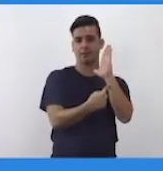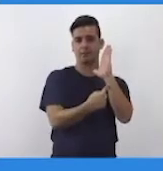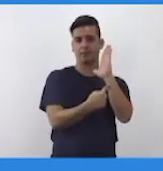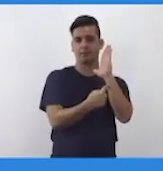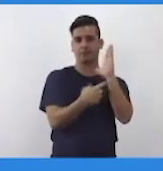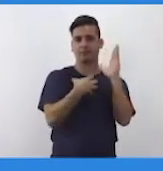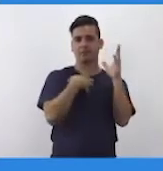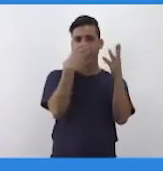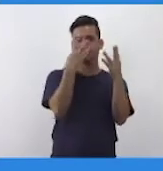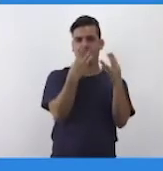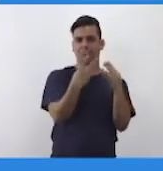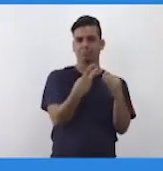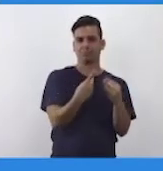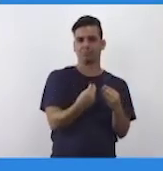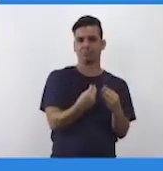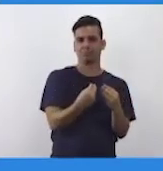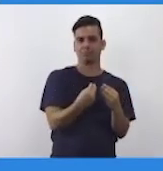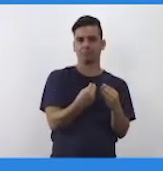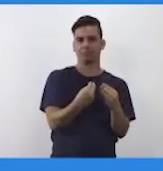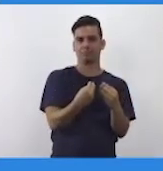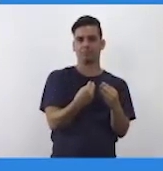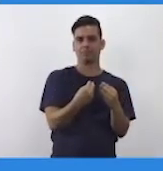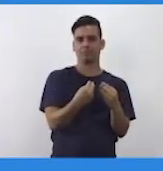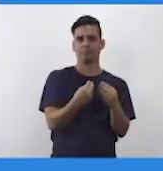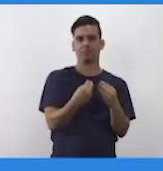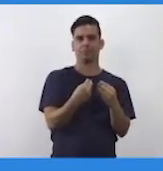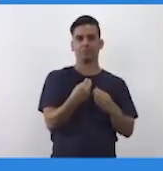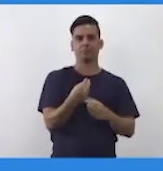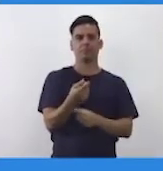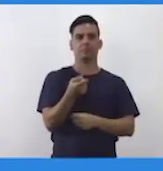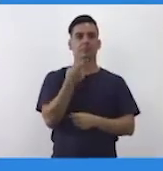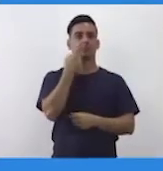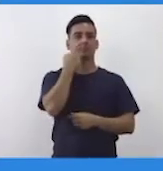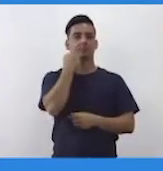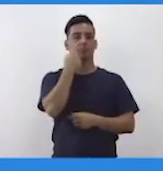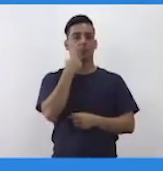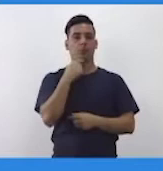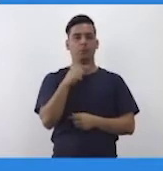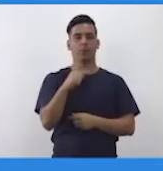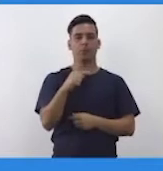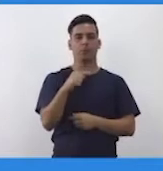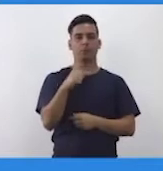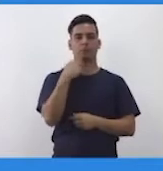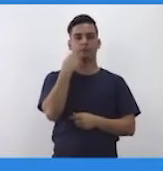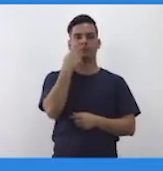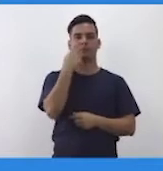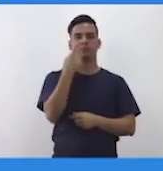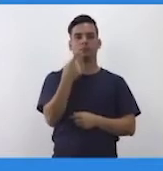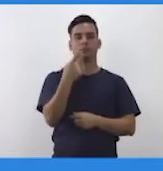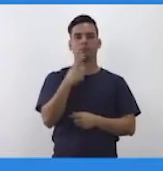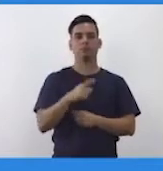obtiene dióxido de carbono, oxígeno, molécula más sencilla,